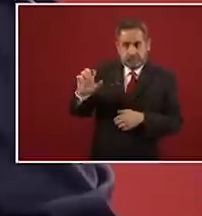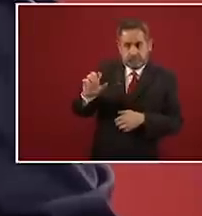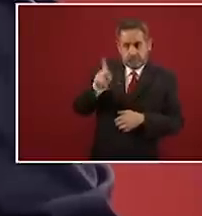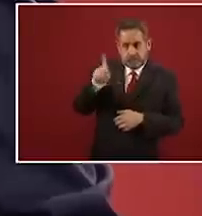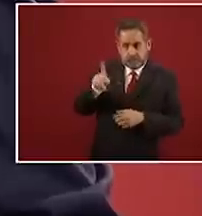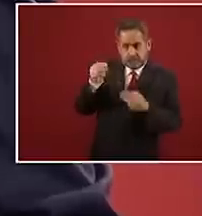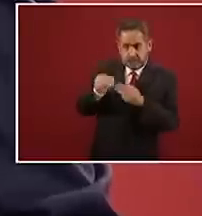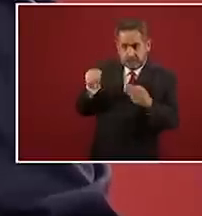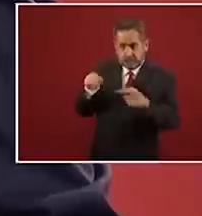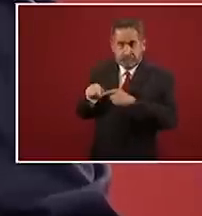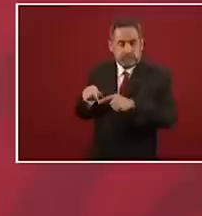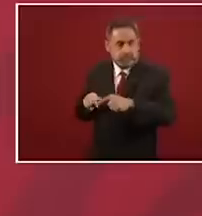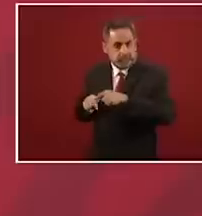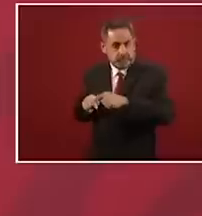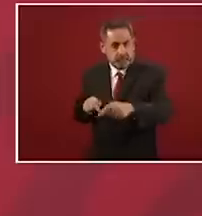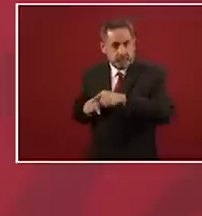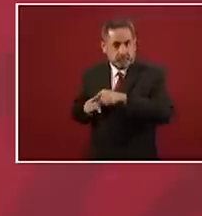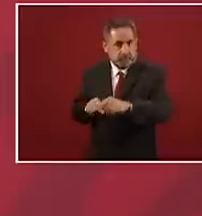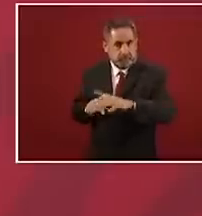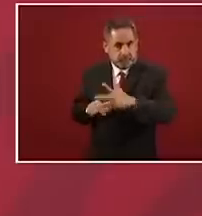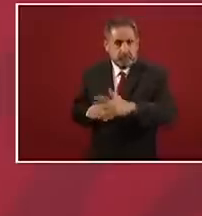kilómetros.